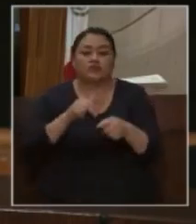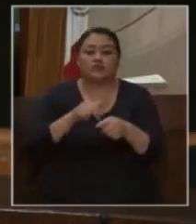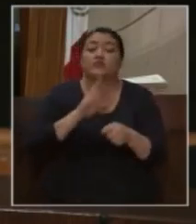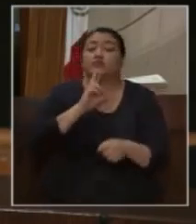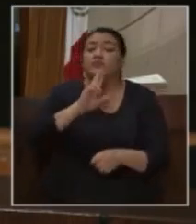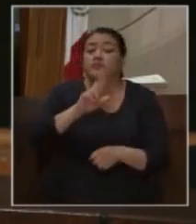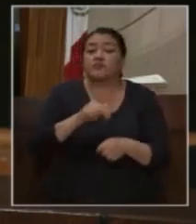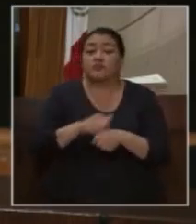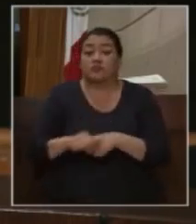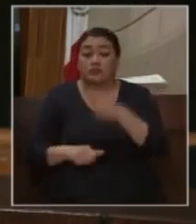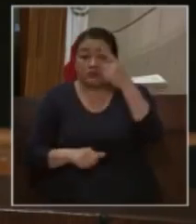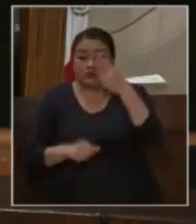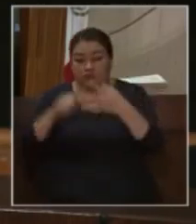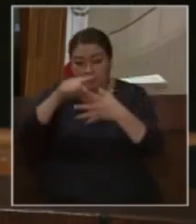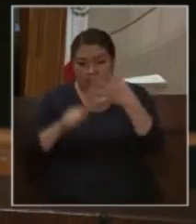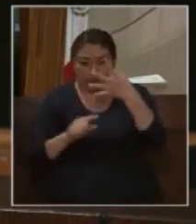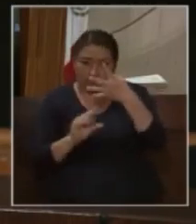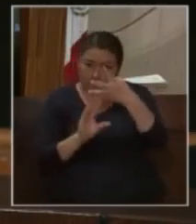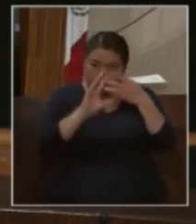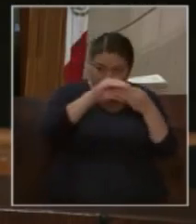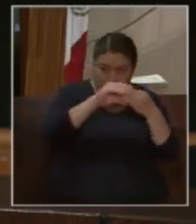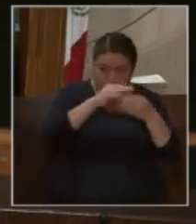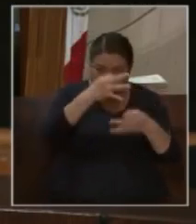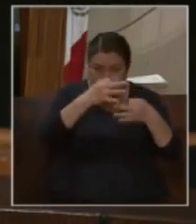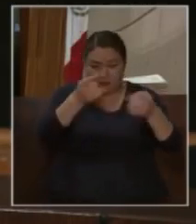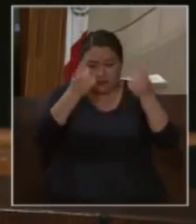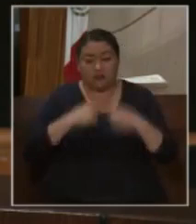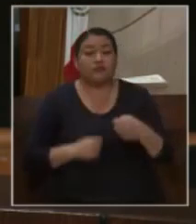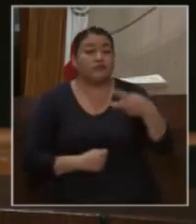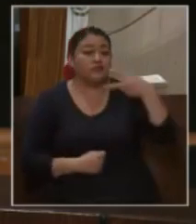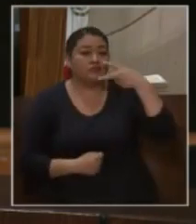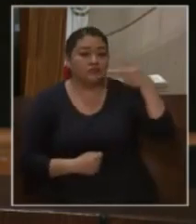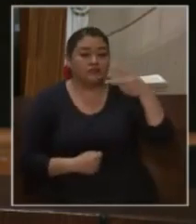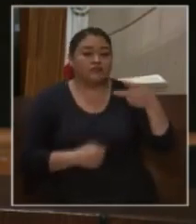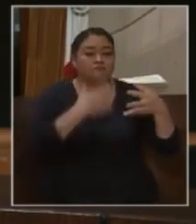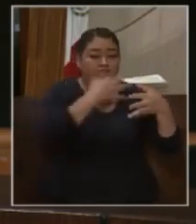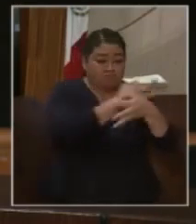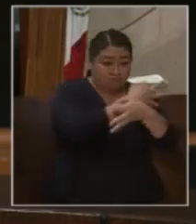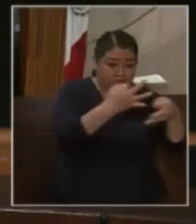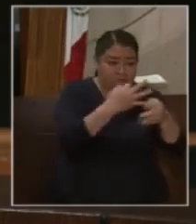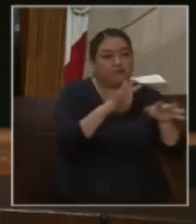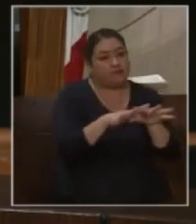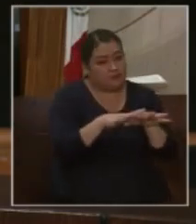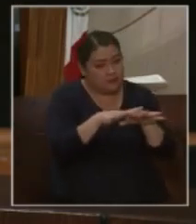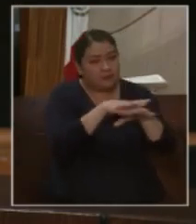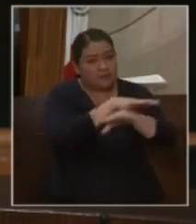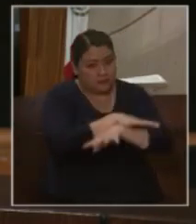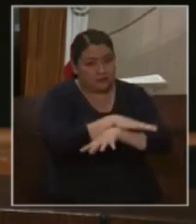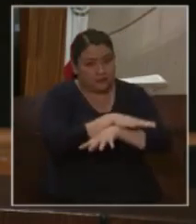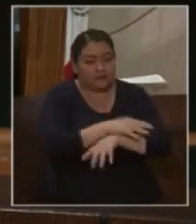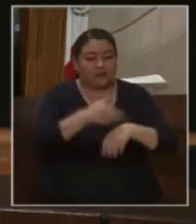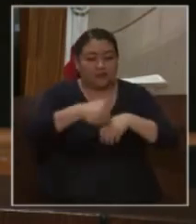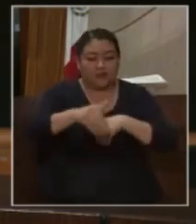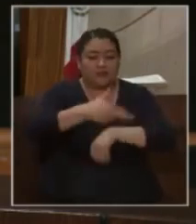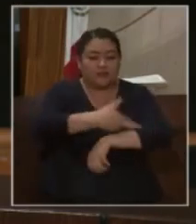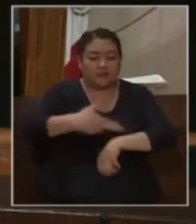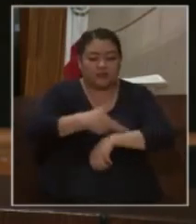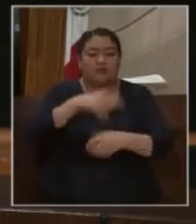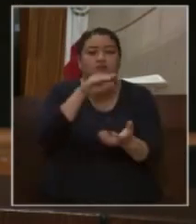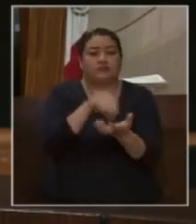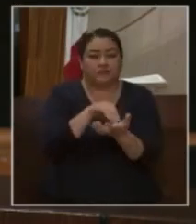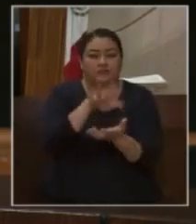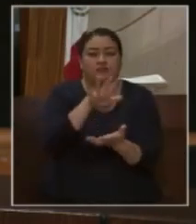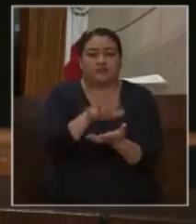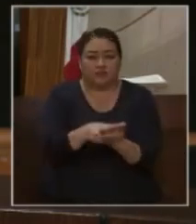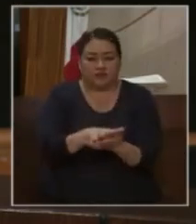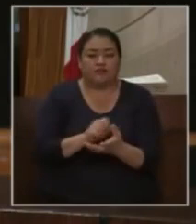Primero, se acumulan los recursos referidos. Segundo, se modifica la sentencia impugnada en términos de lo